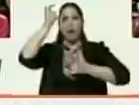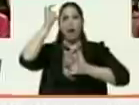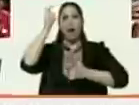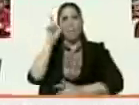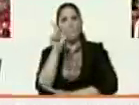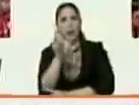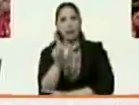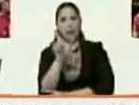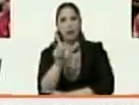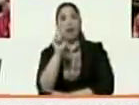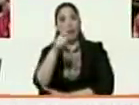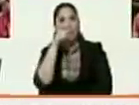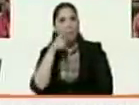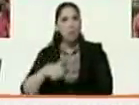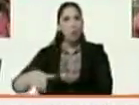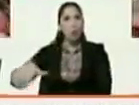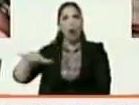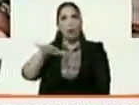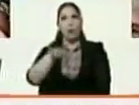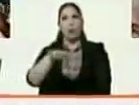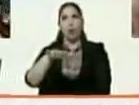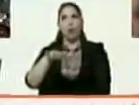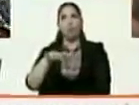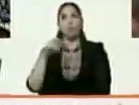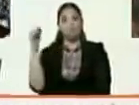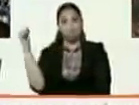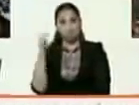partido y al pueblo. Así que, hermano,